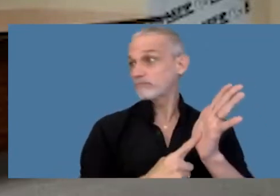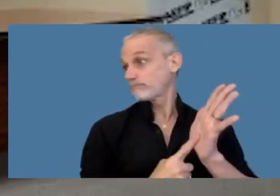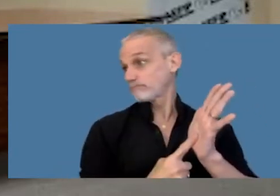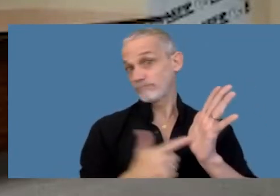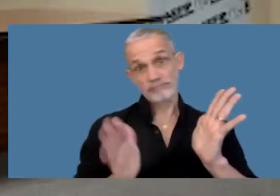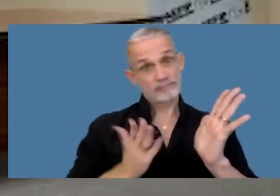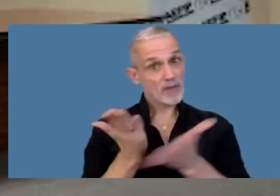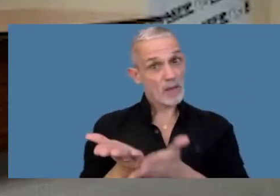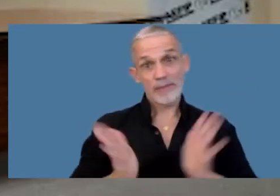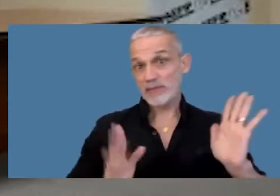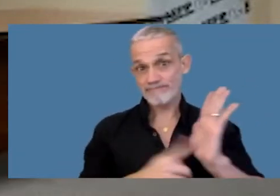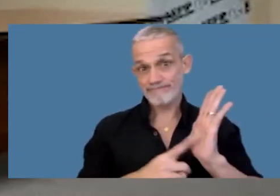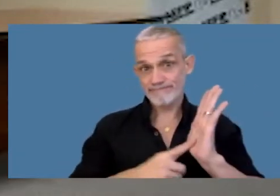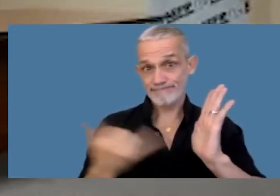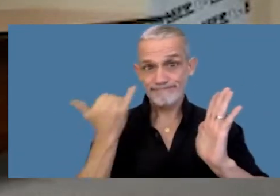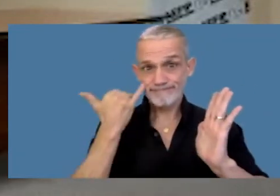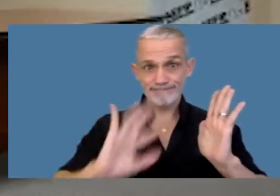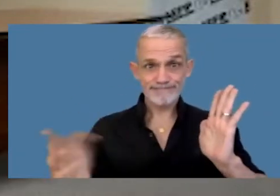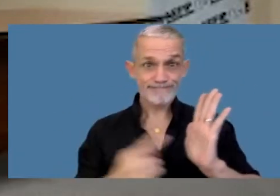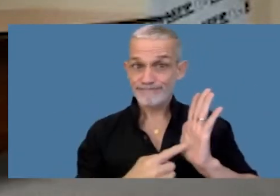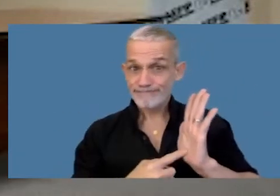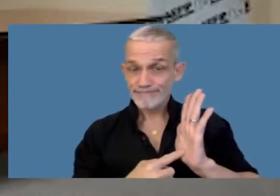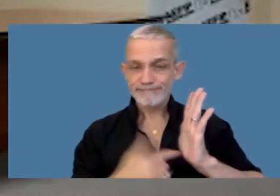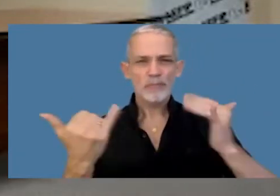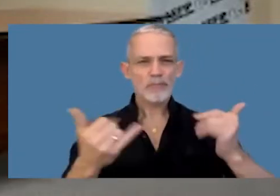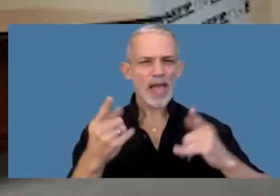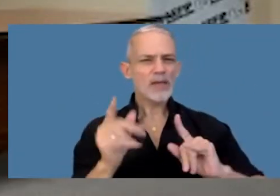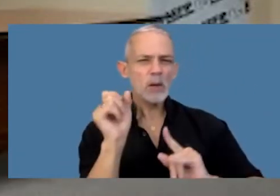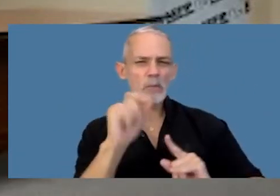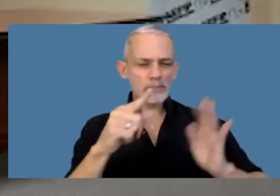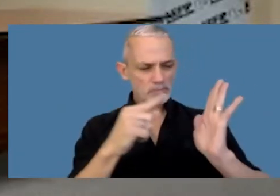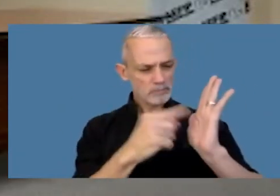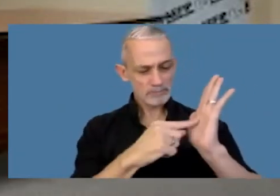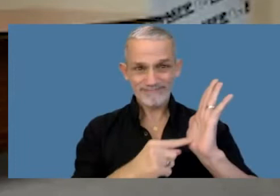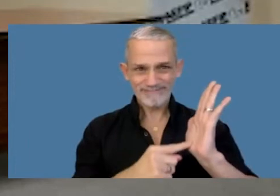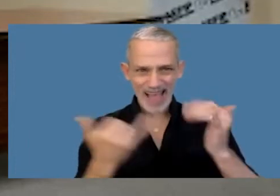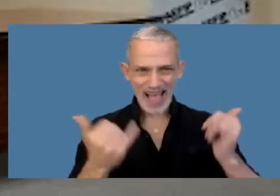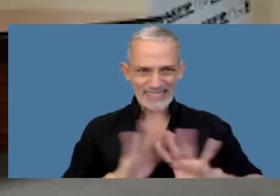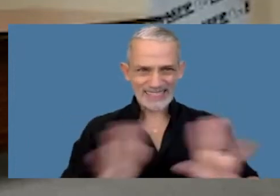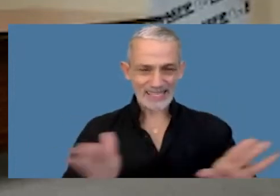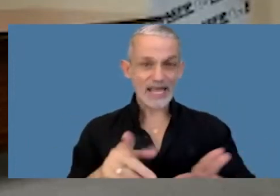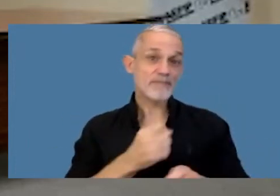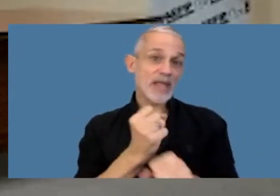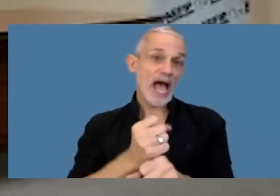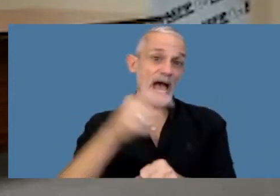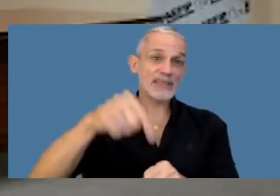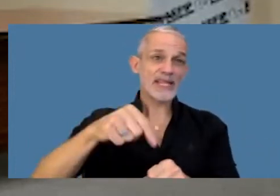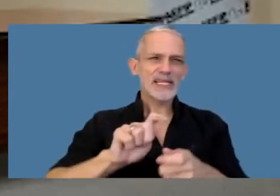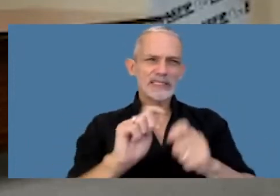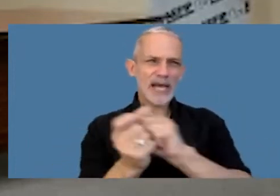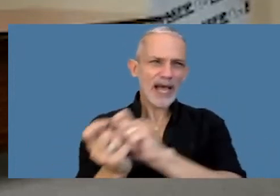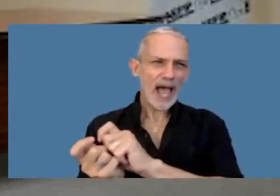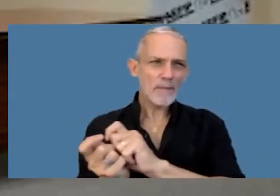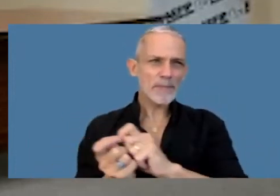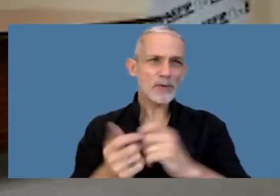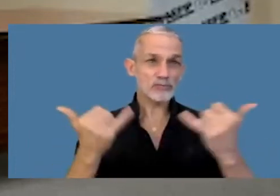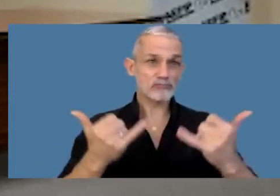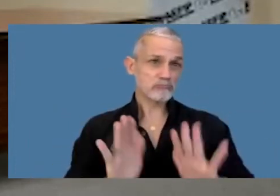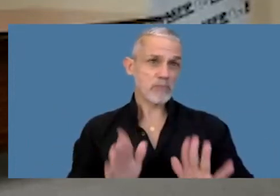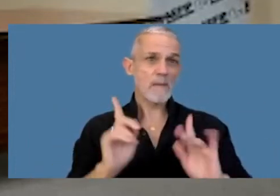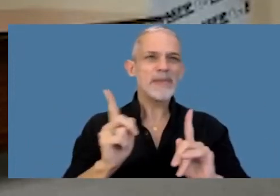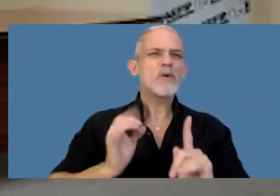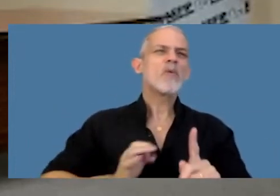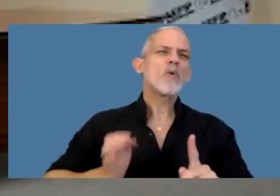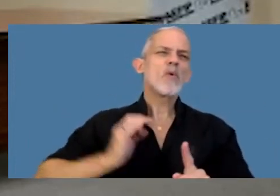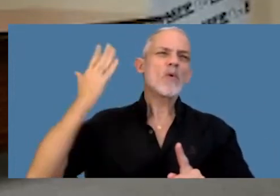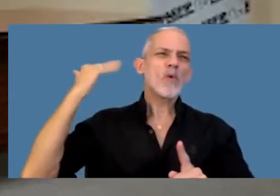exigibles, obviamente. Porque hay una particularidad en todo esto. Hasta esta modificación,